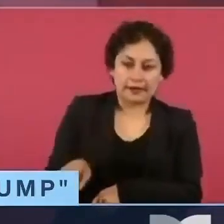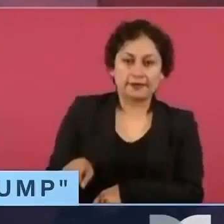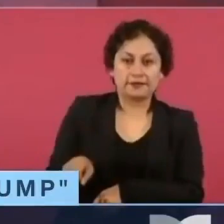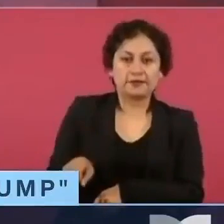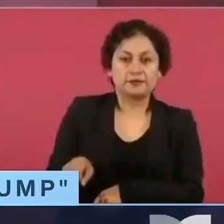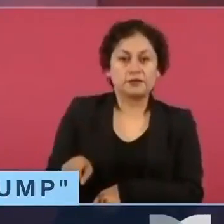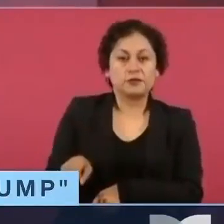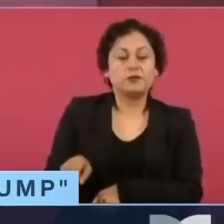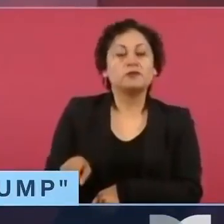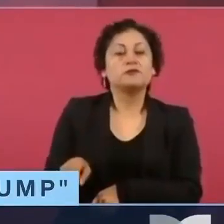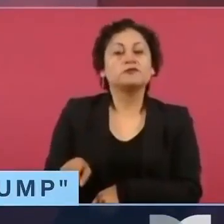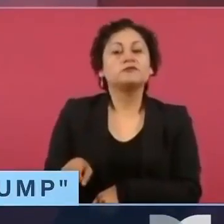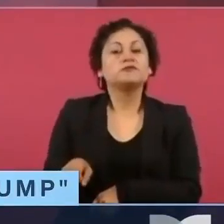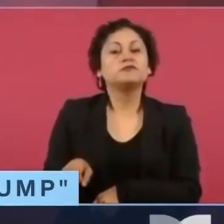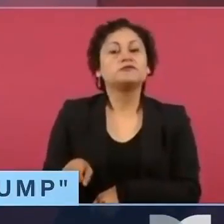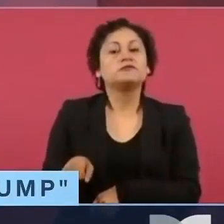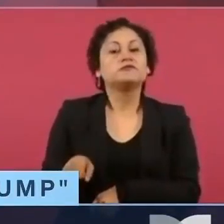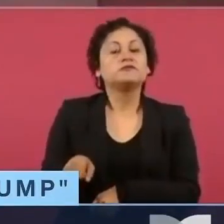aparece más